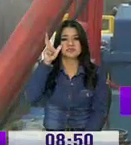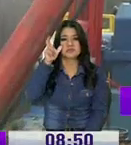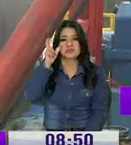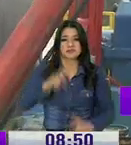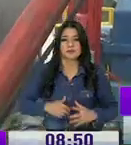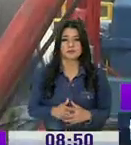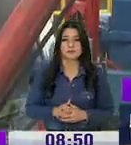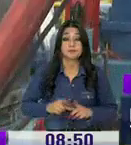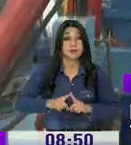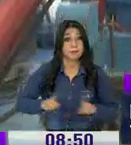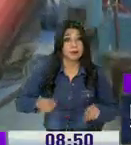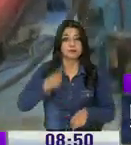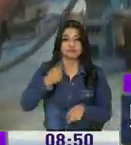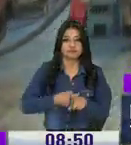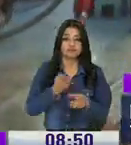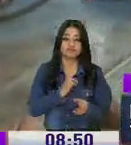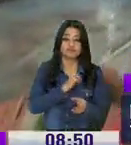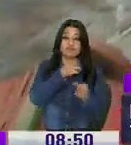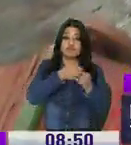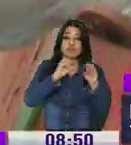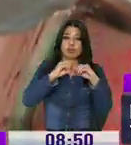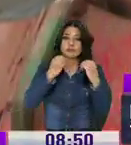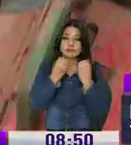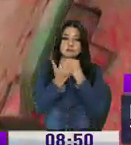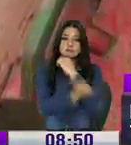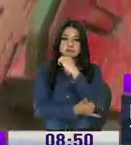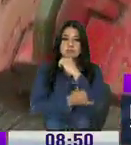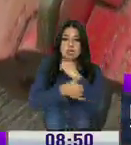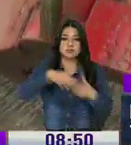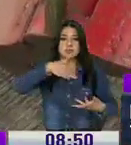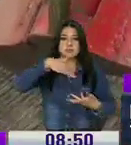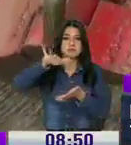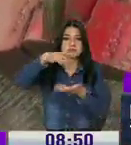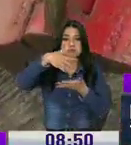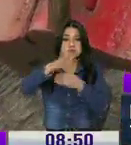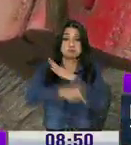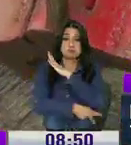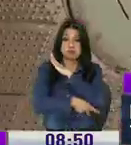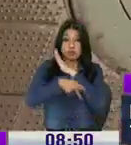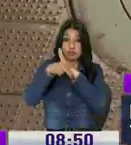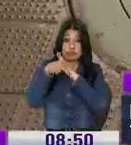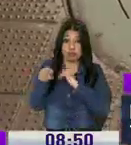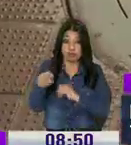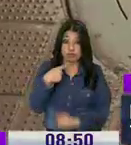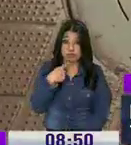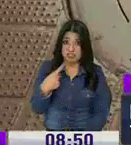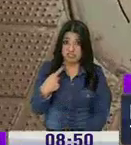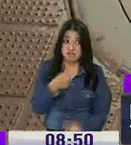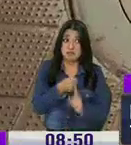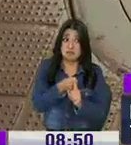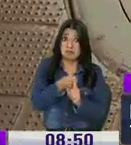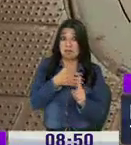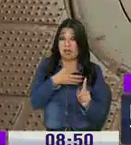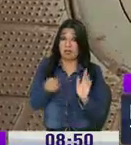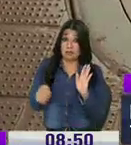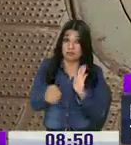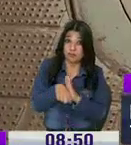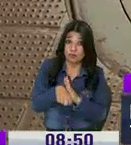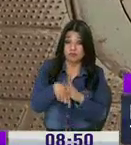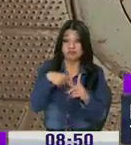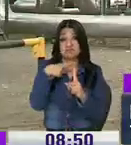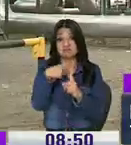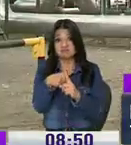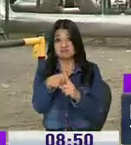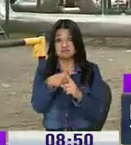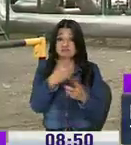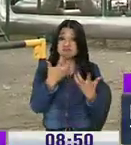en lo concreto, el estar dentro de la Organización de Países Exportadores de Petróleo, según los expertos, no afecta en ningún sentido la producción de crudo